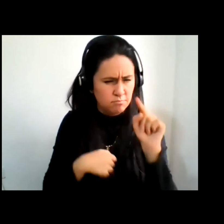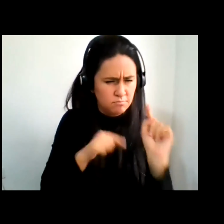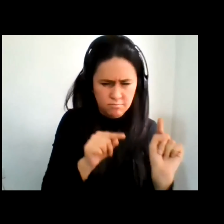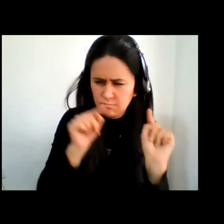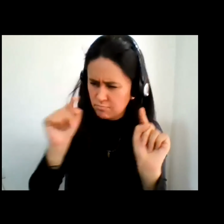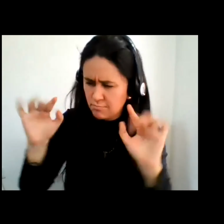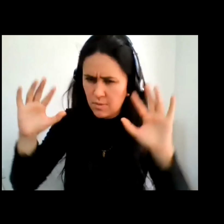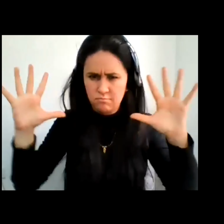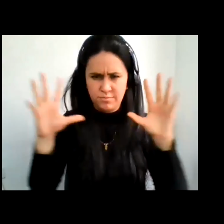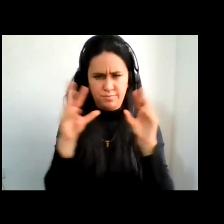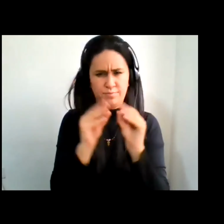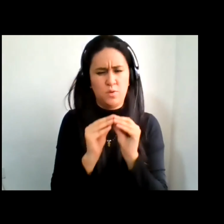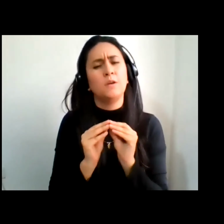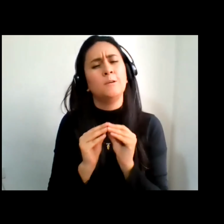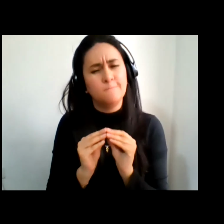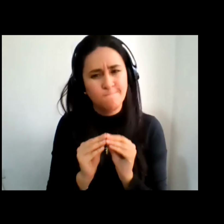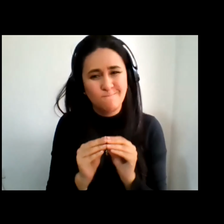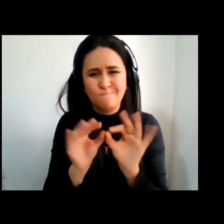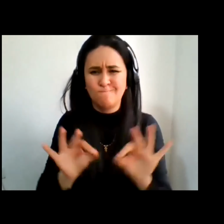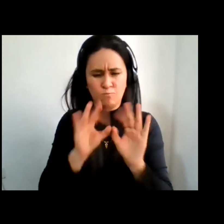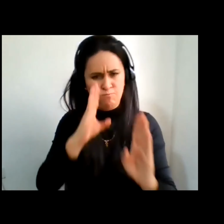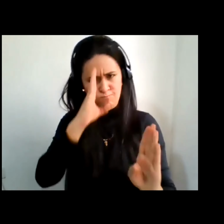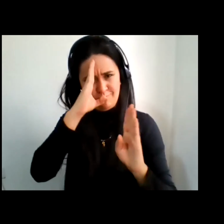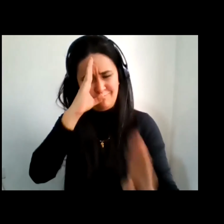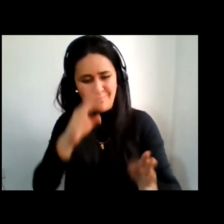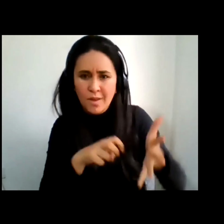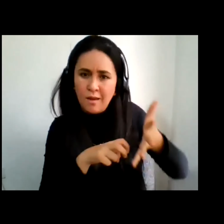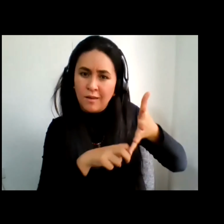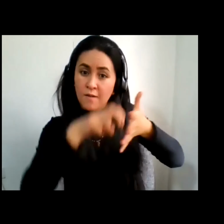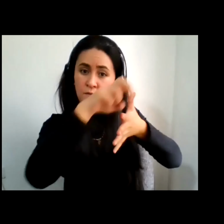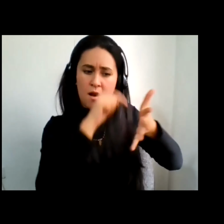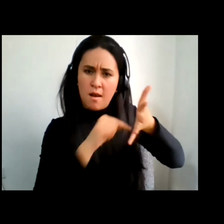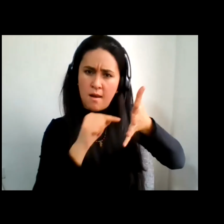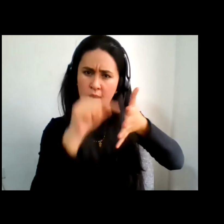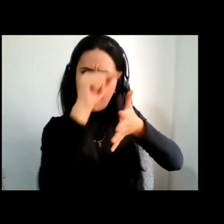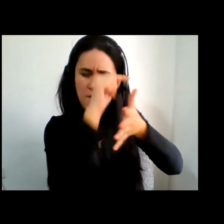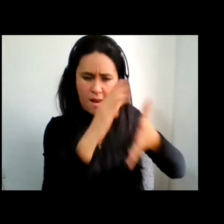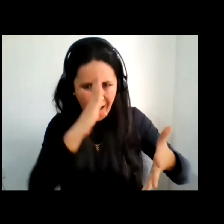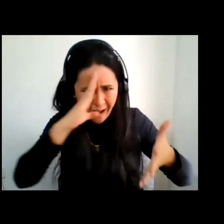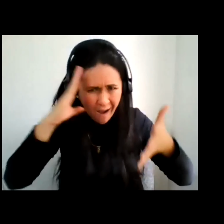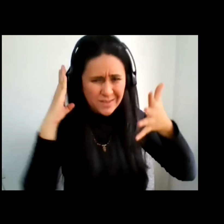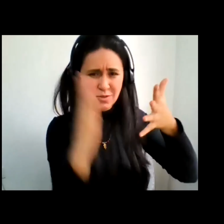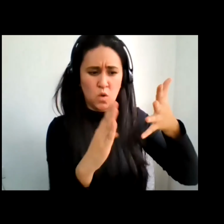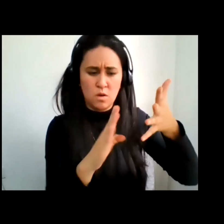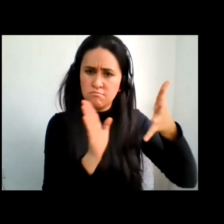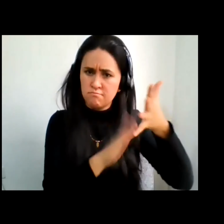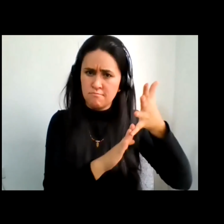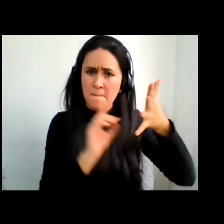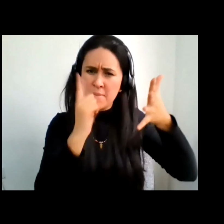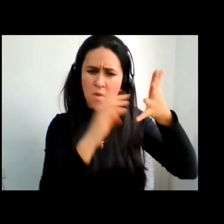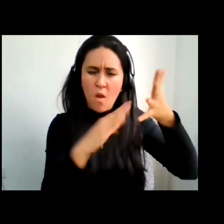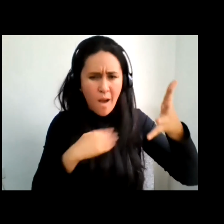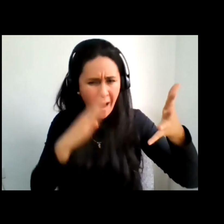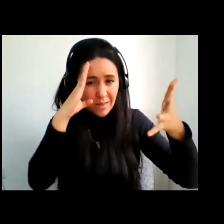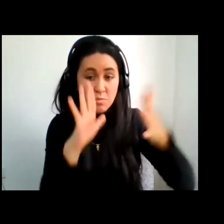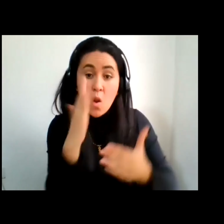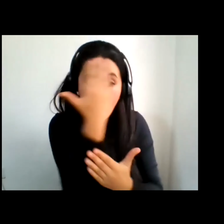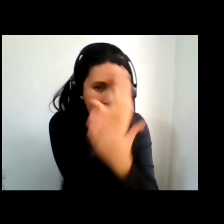ponderar el primer nivel de atención, y ya no solo como un objeto de análisis para interpretar las